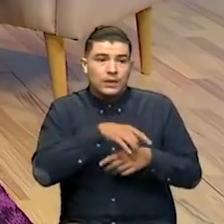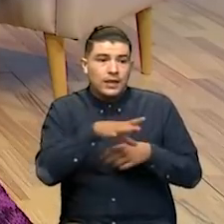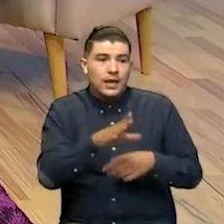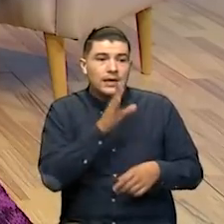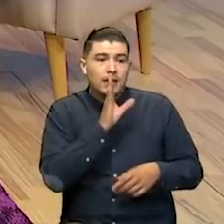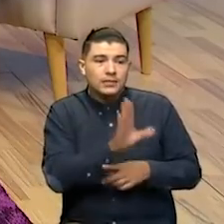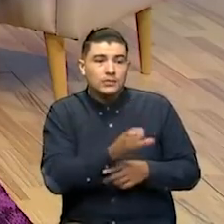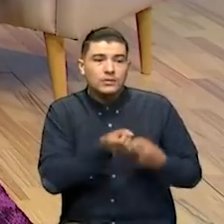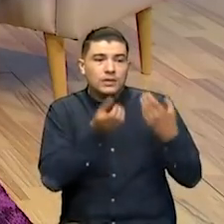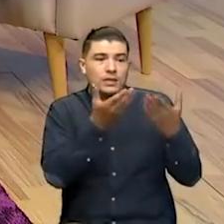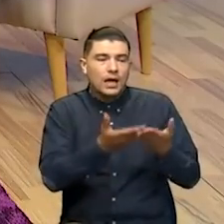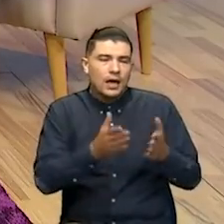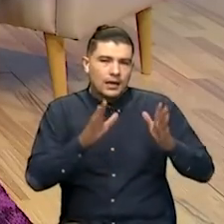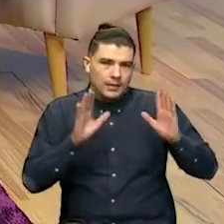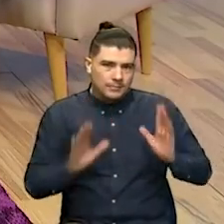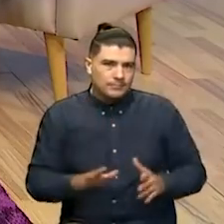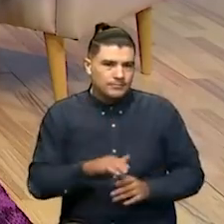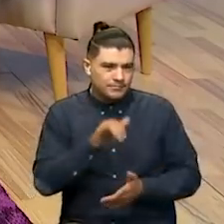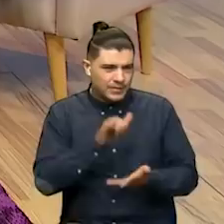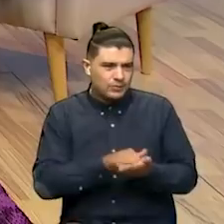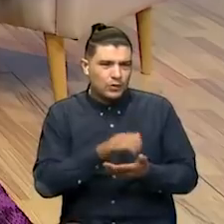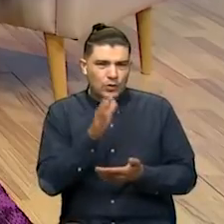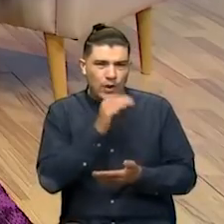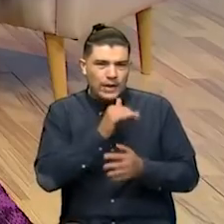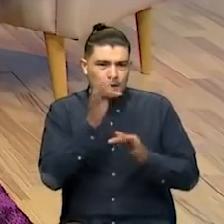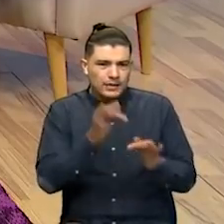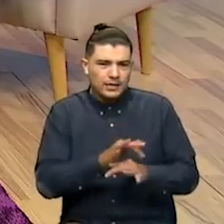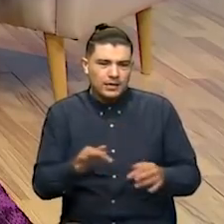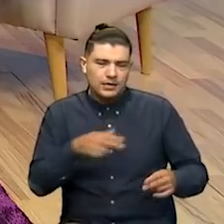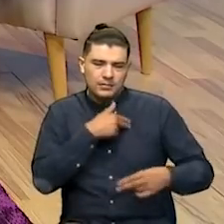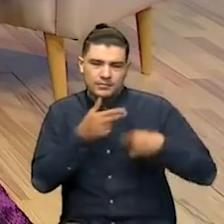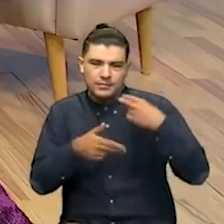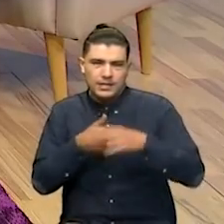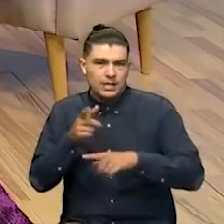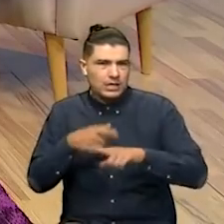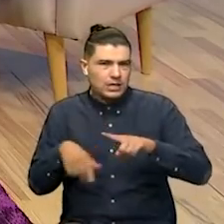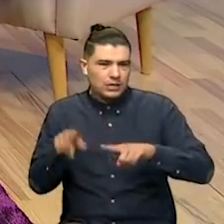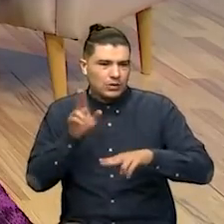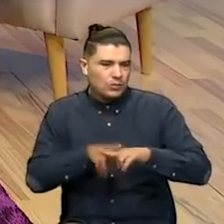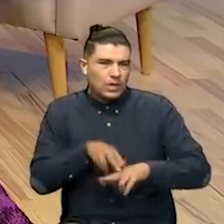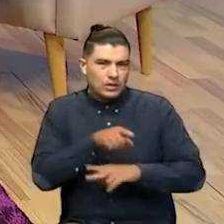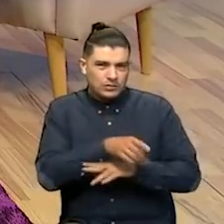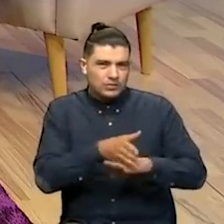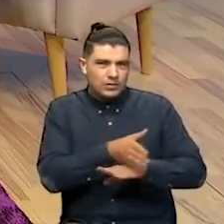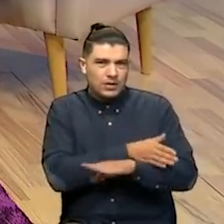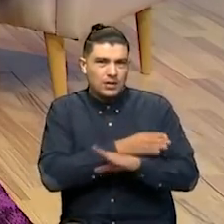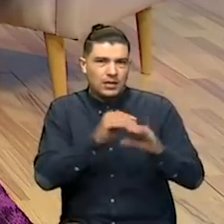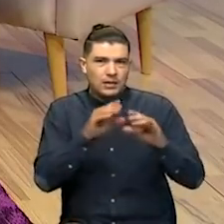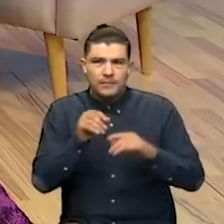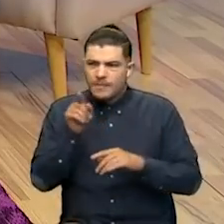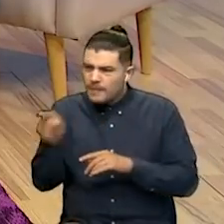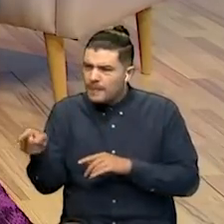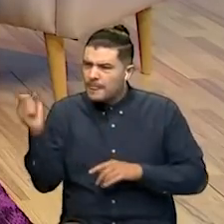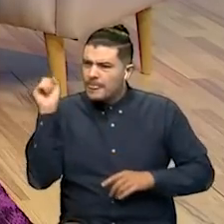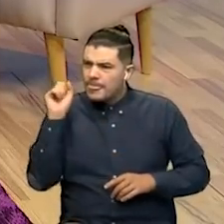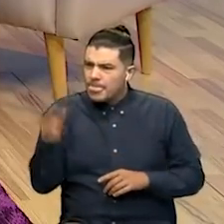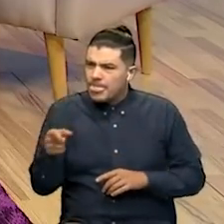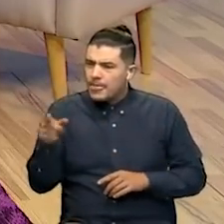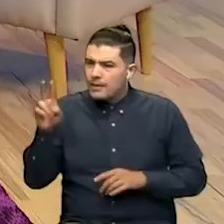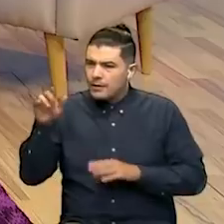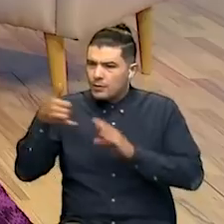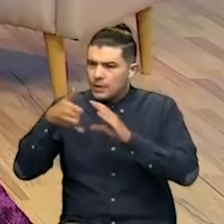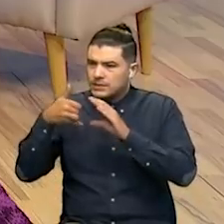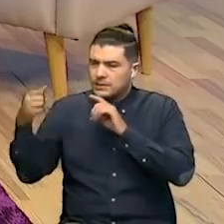como, digamos, esos bienes como si no hubiera testamento y se hace el orden sucesoral normal que ya hablamos. Y a propósito de esa pregunta, me hacen